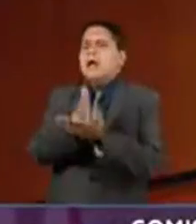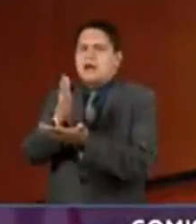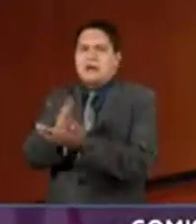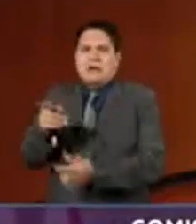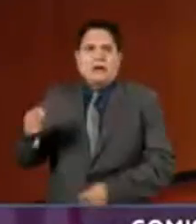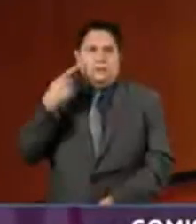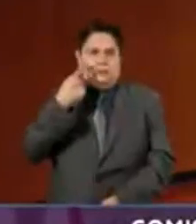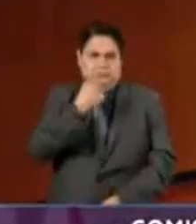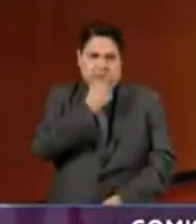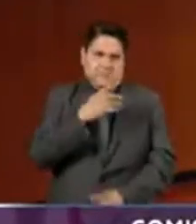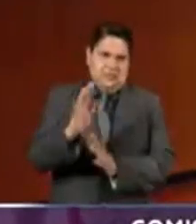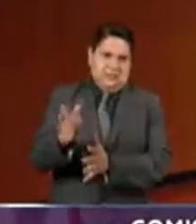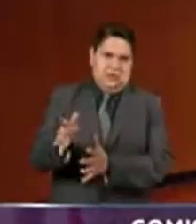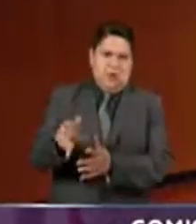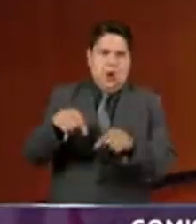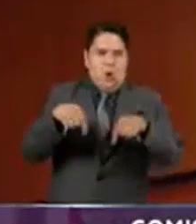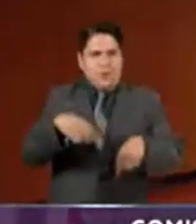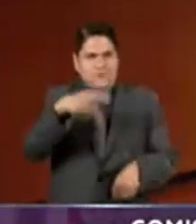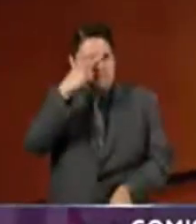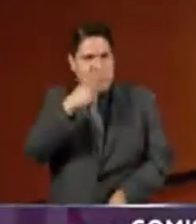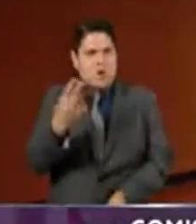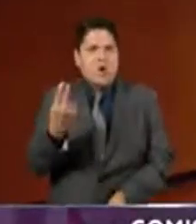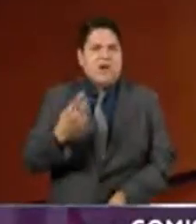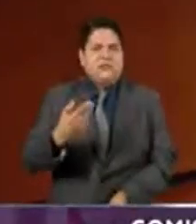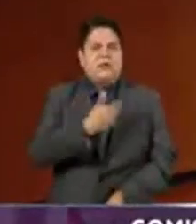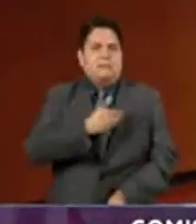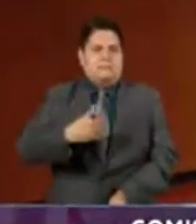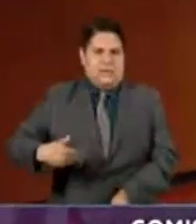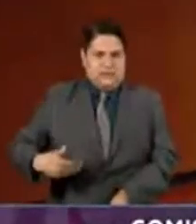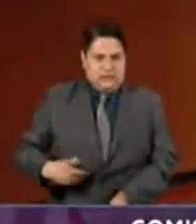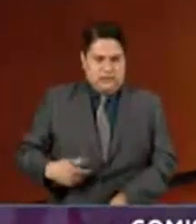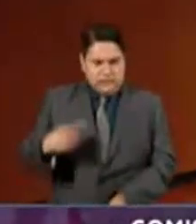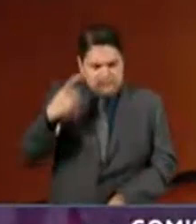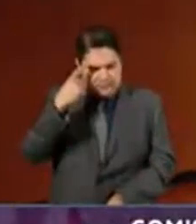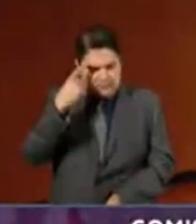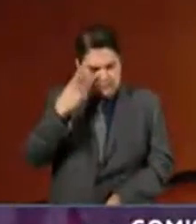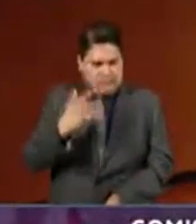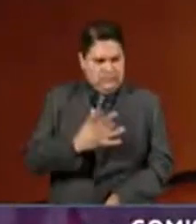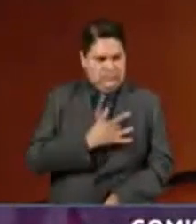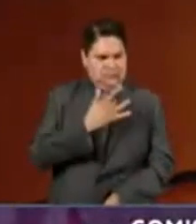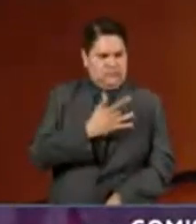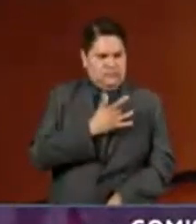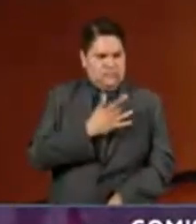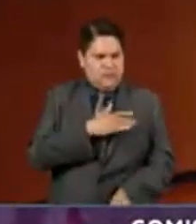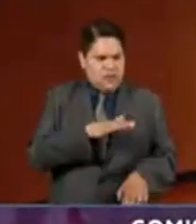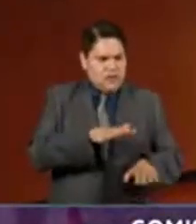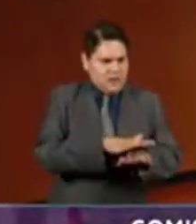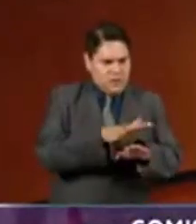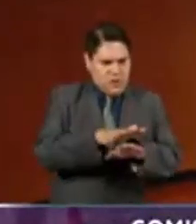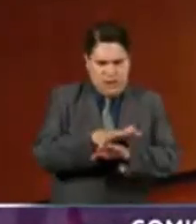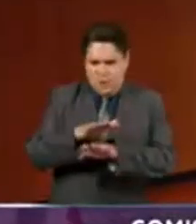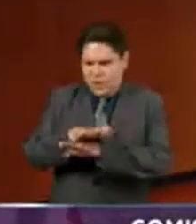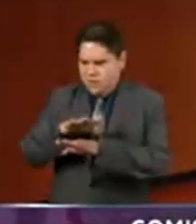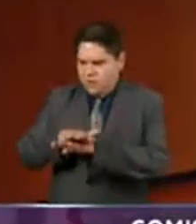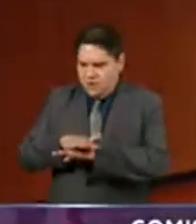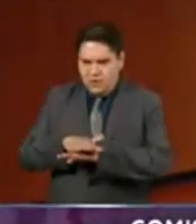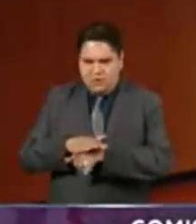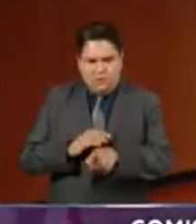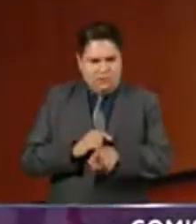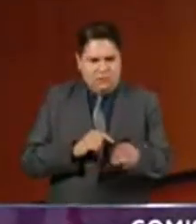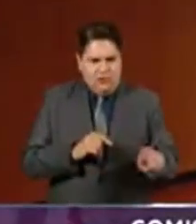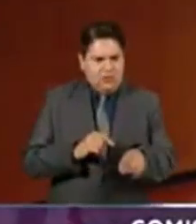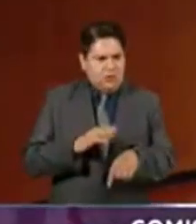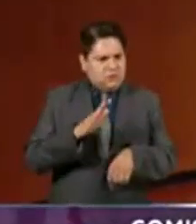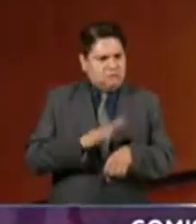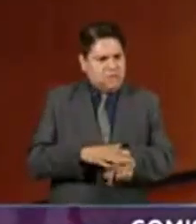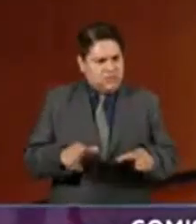México necesita un jefe de Estado que entienda la urgencia de mejorar las condiciones de quienes entregan su vida por la